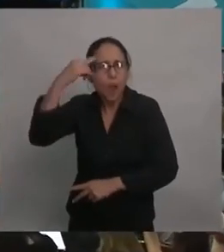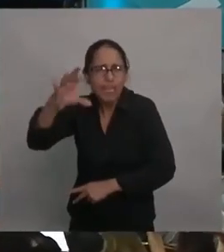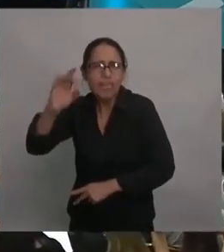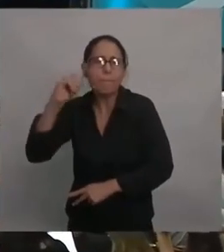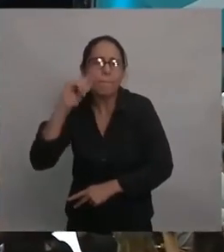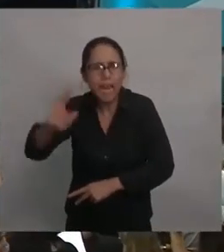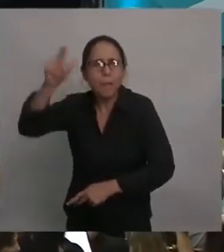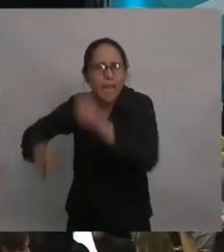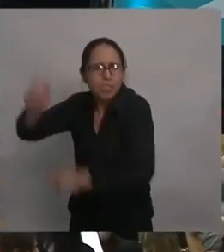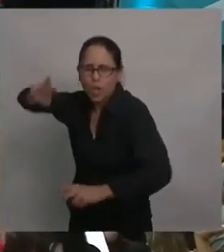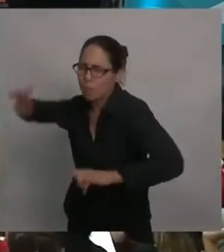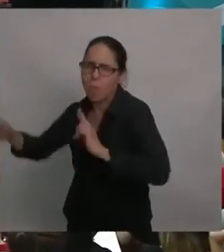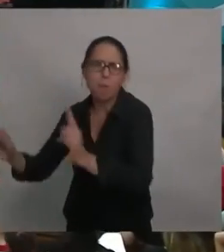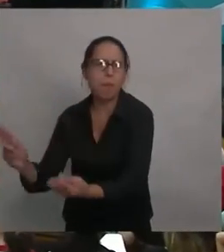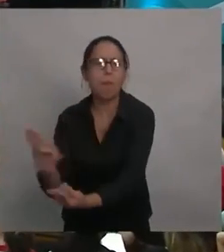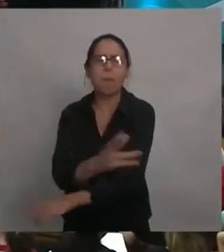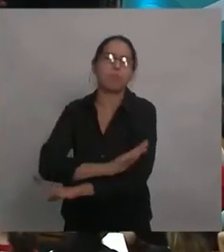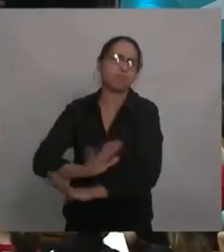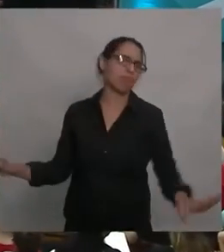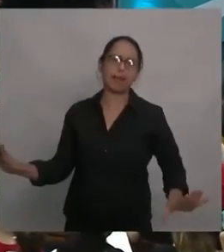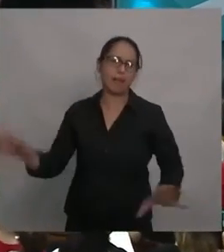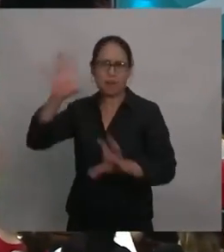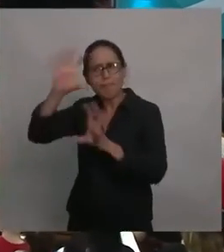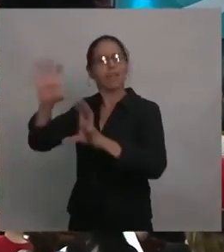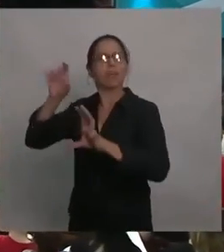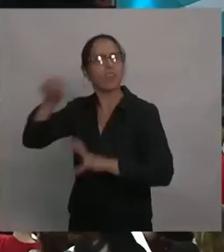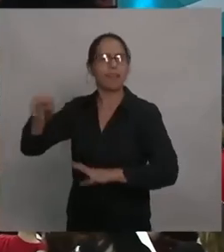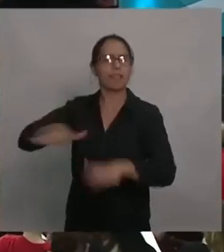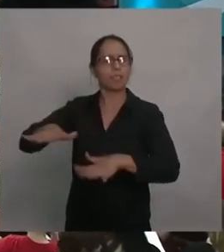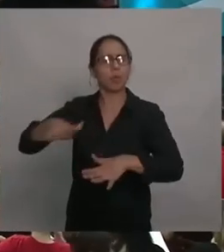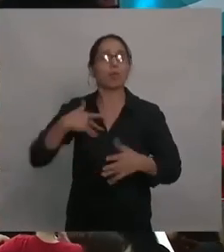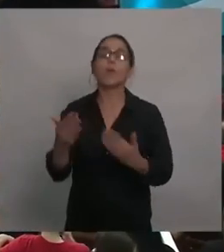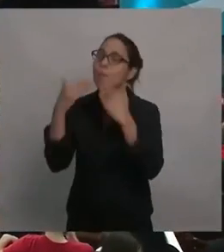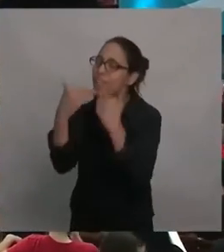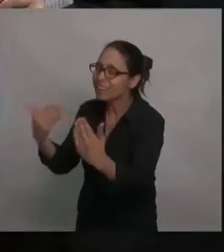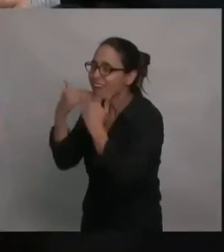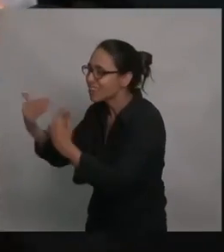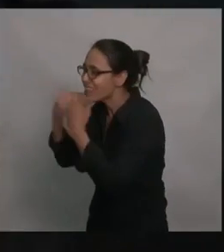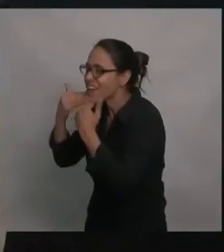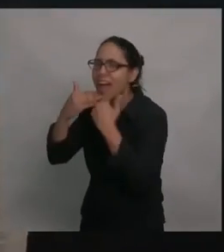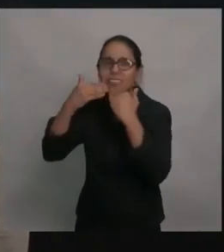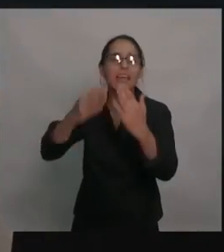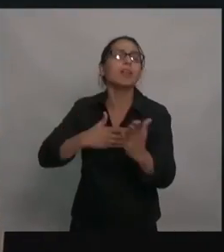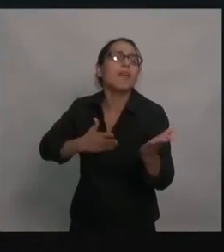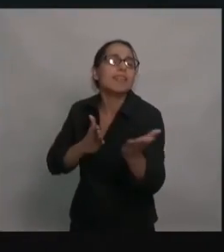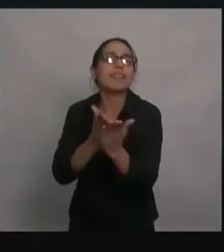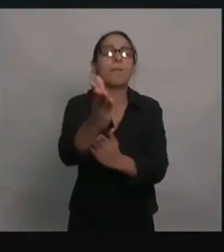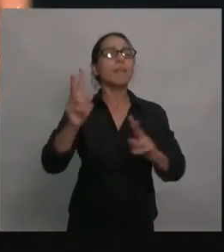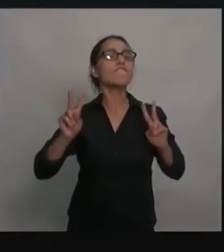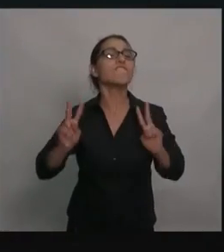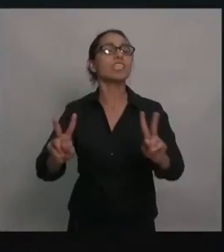gracias, Gerardo. Gracias, Isabel. Gracias, Ana. Hasta la victoria siempre y Cuba vencerá. Muchas gracias.